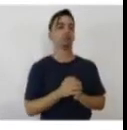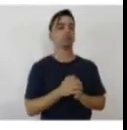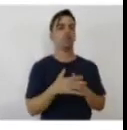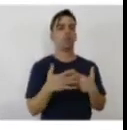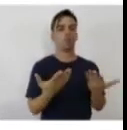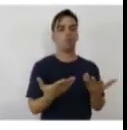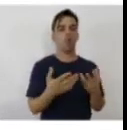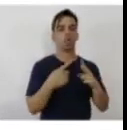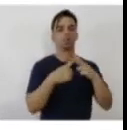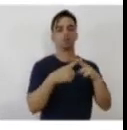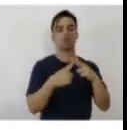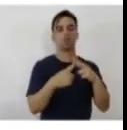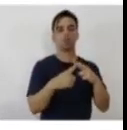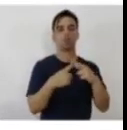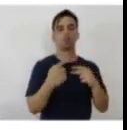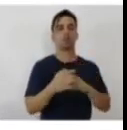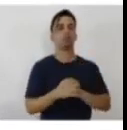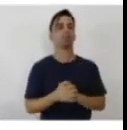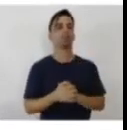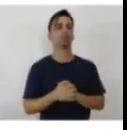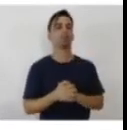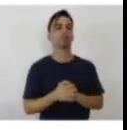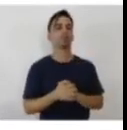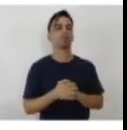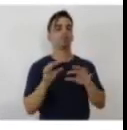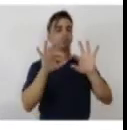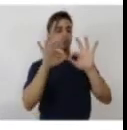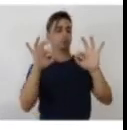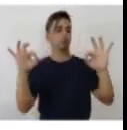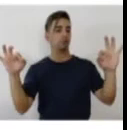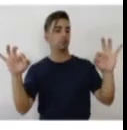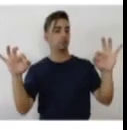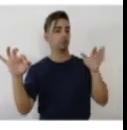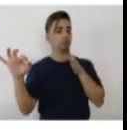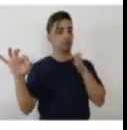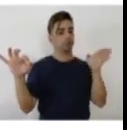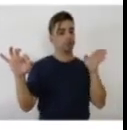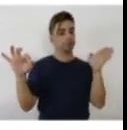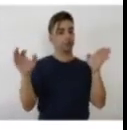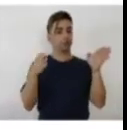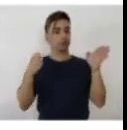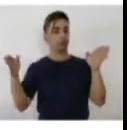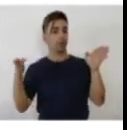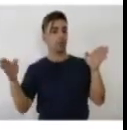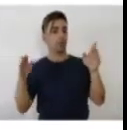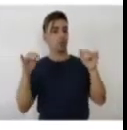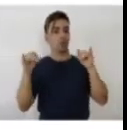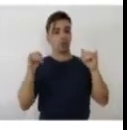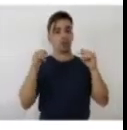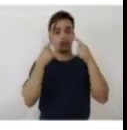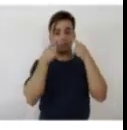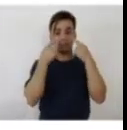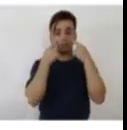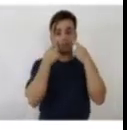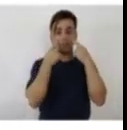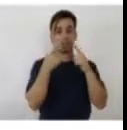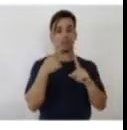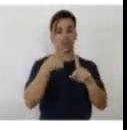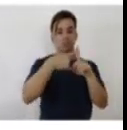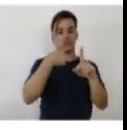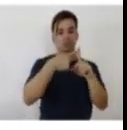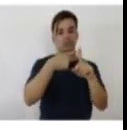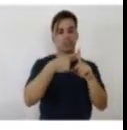solución los extremos de la semirrecta que están indicando el